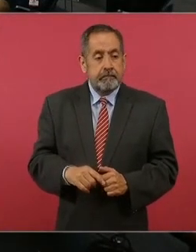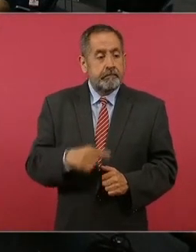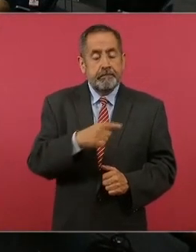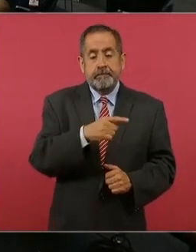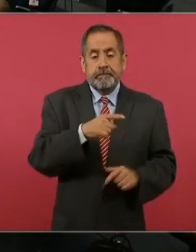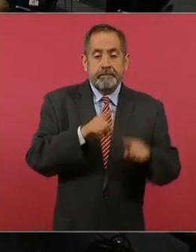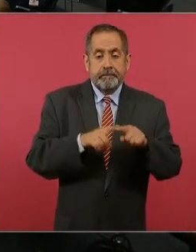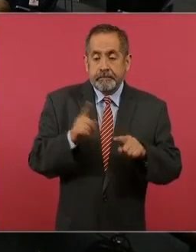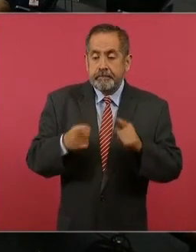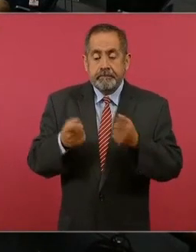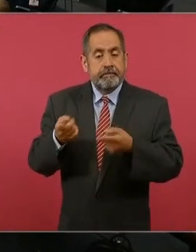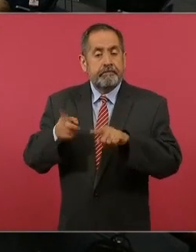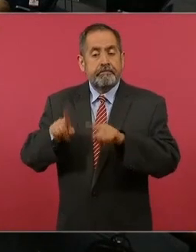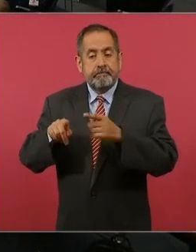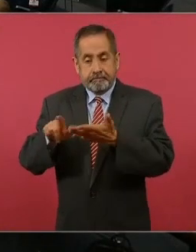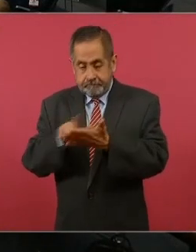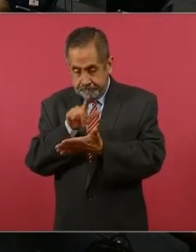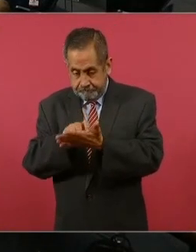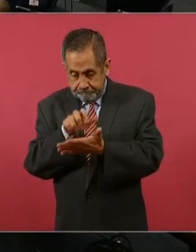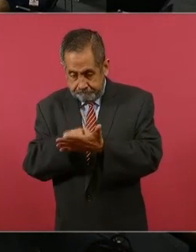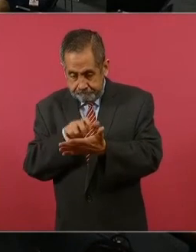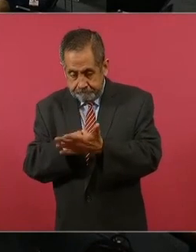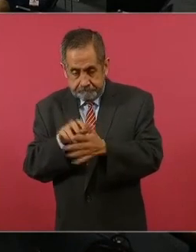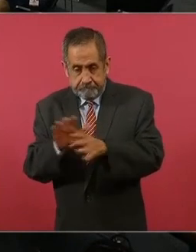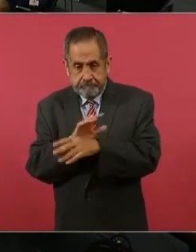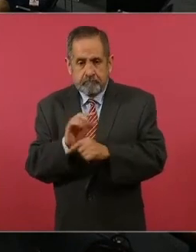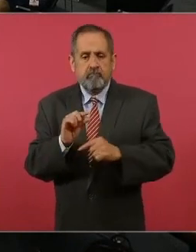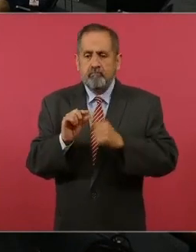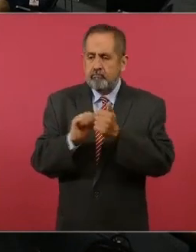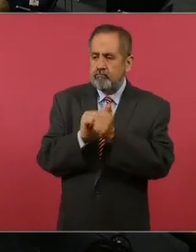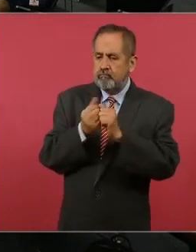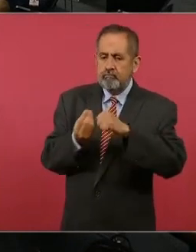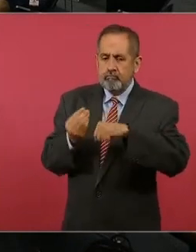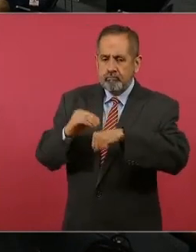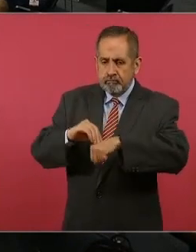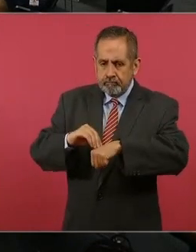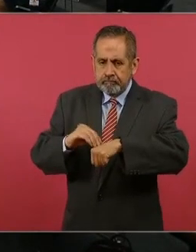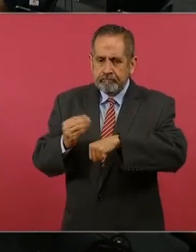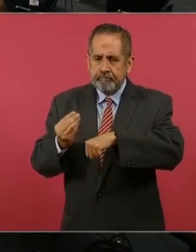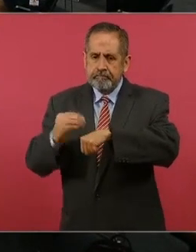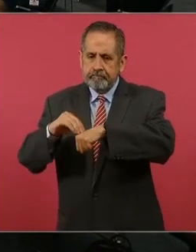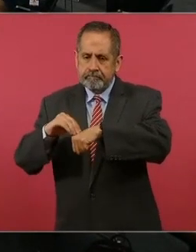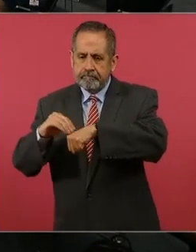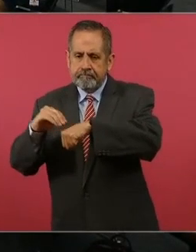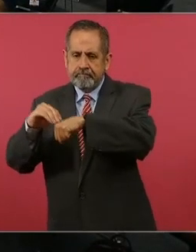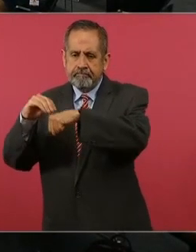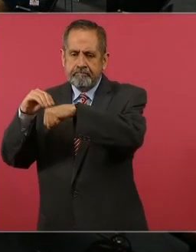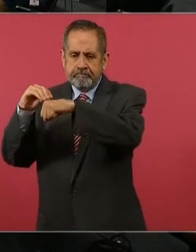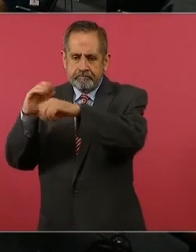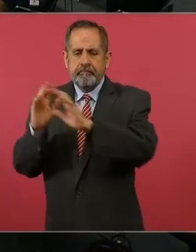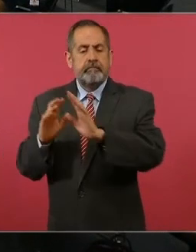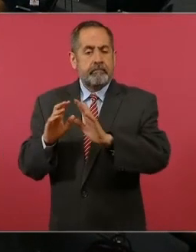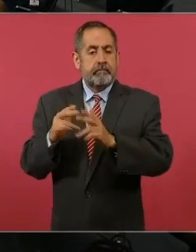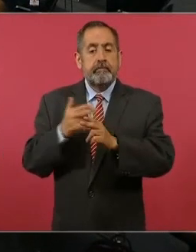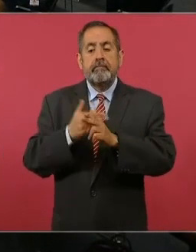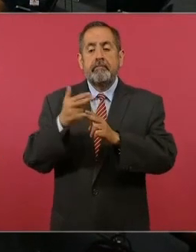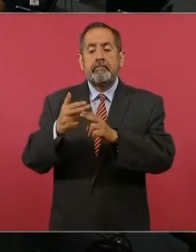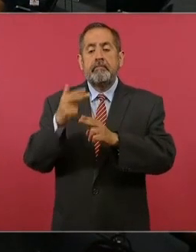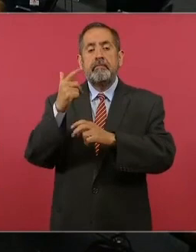acuerdo a la reforma de manera gradual y va a tener efectos hasta el 2030.